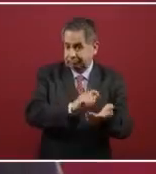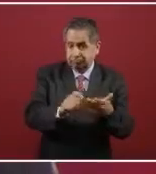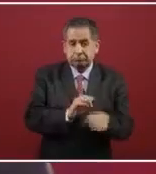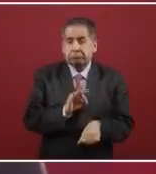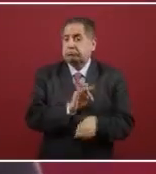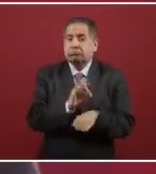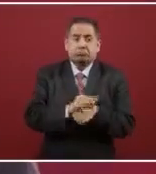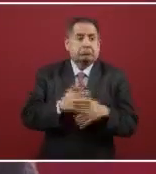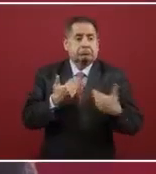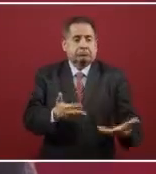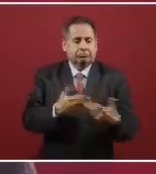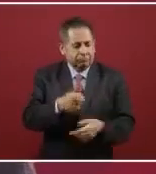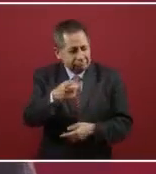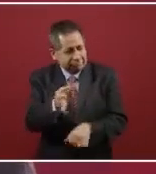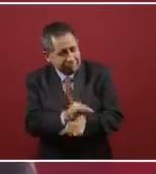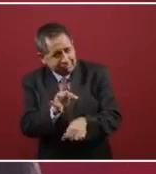defendiendo